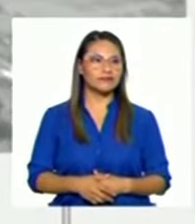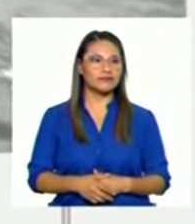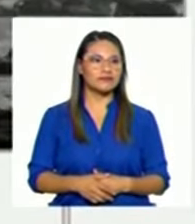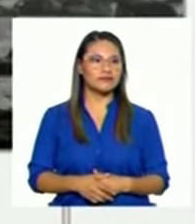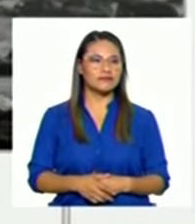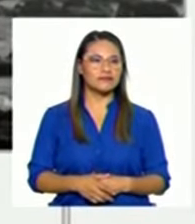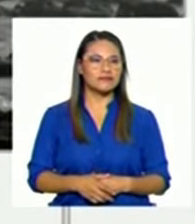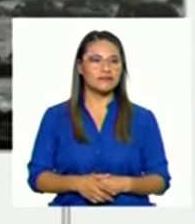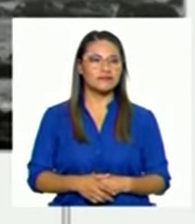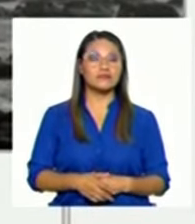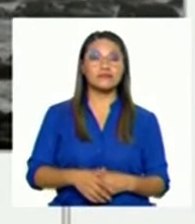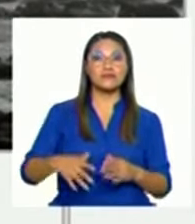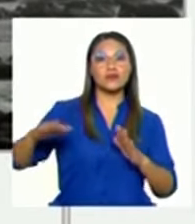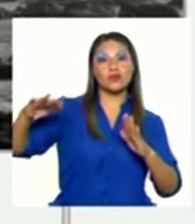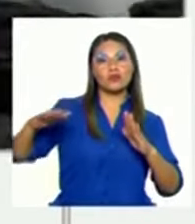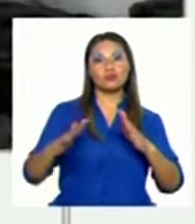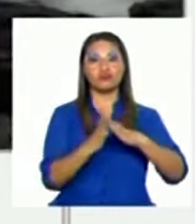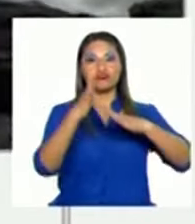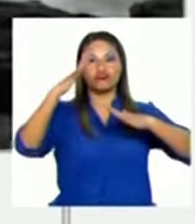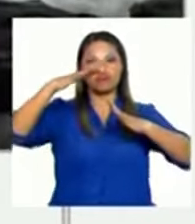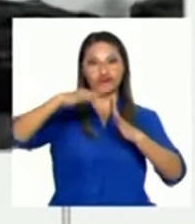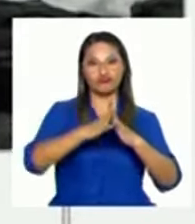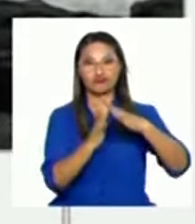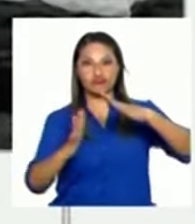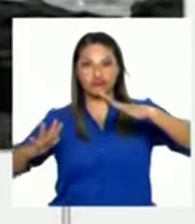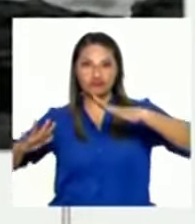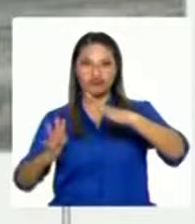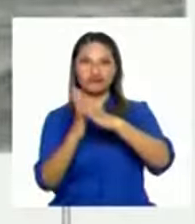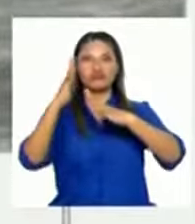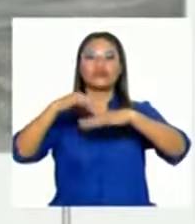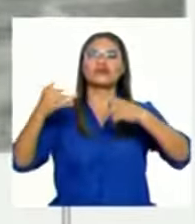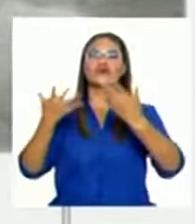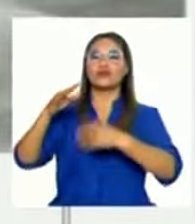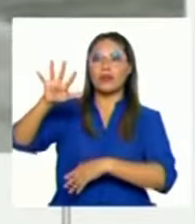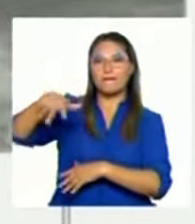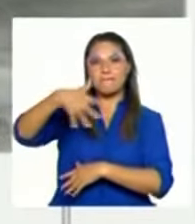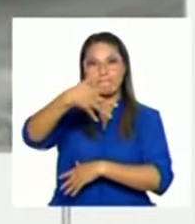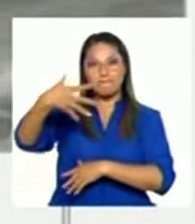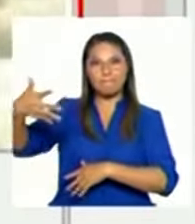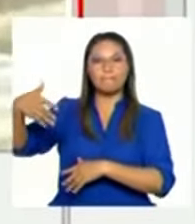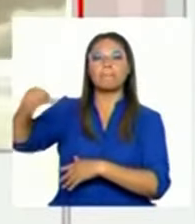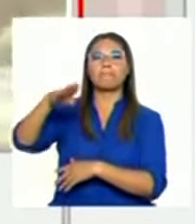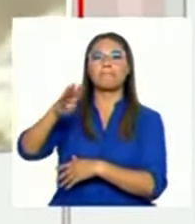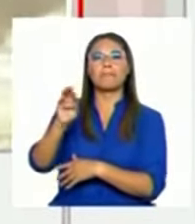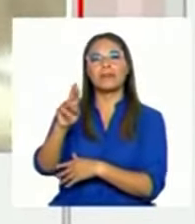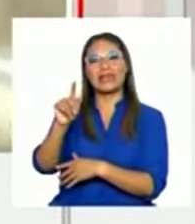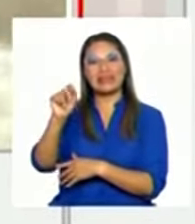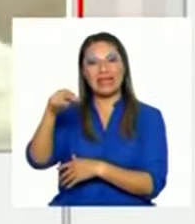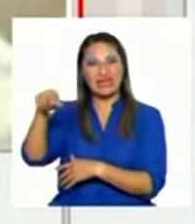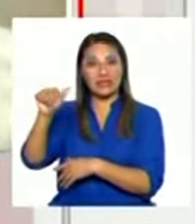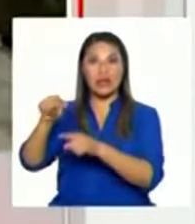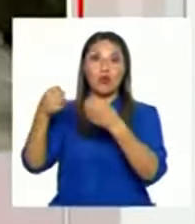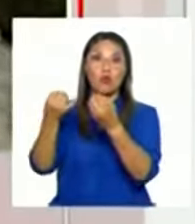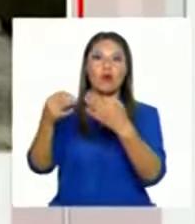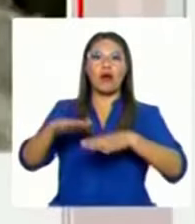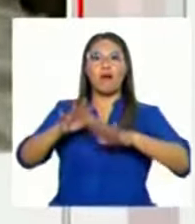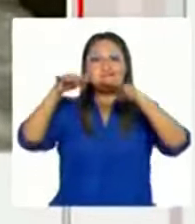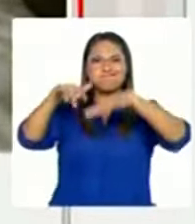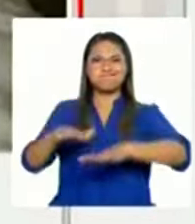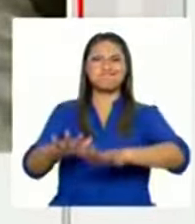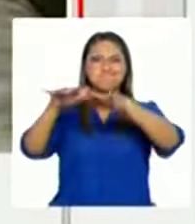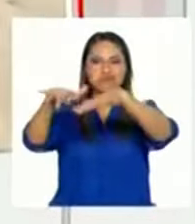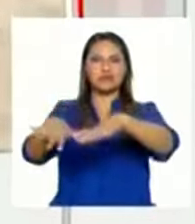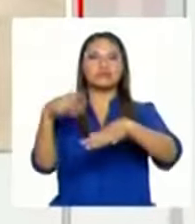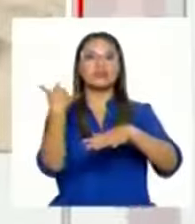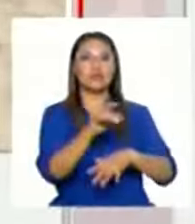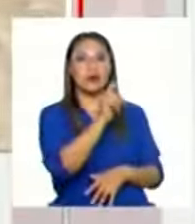Tormenta tropical Gamane llega a la costa de Finisterre en Bretaña y provoca inundaciones. 11 personas han